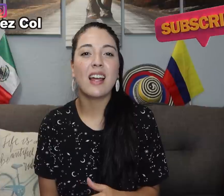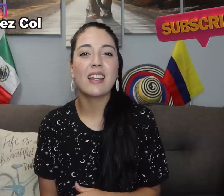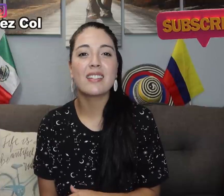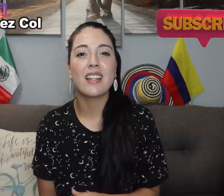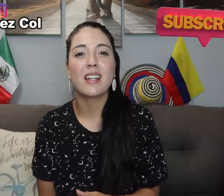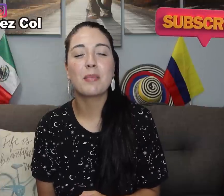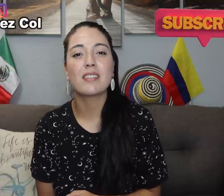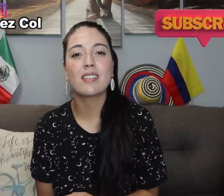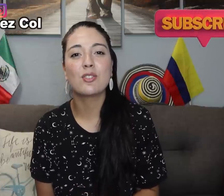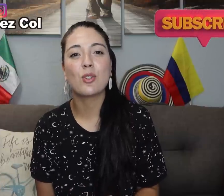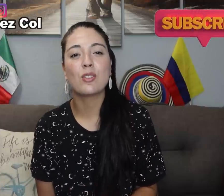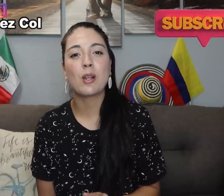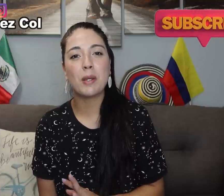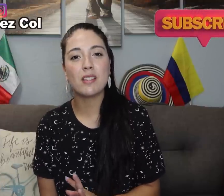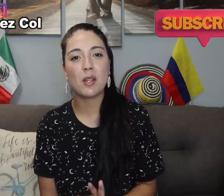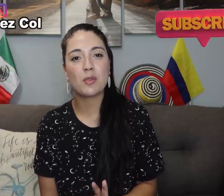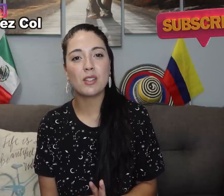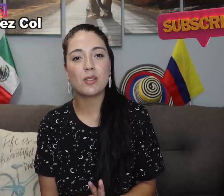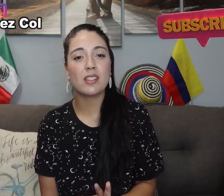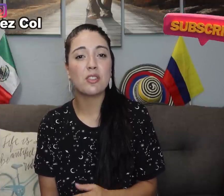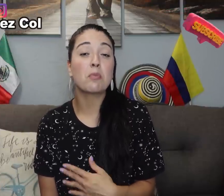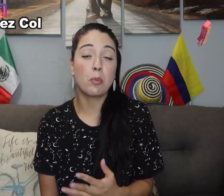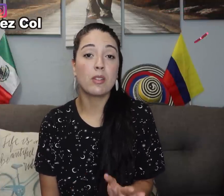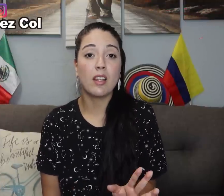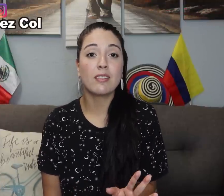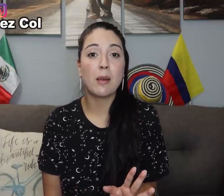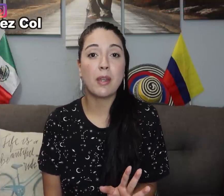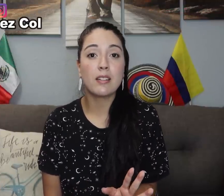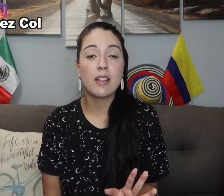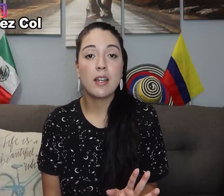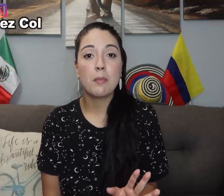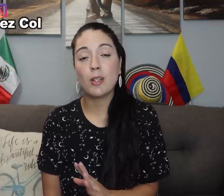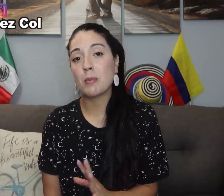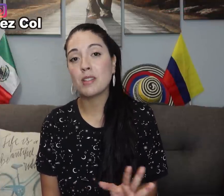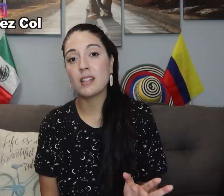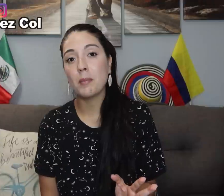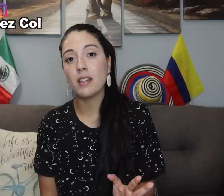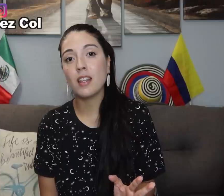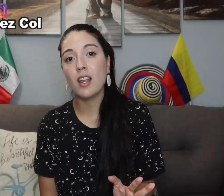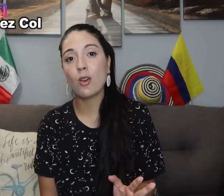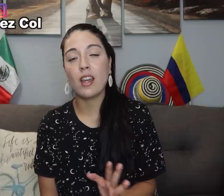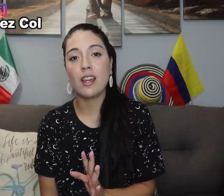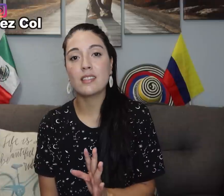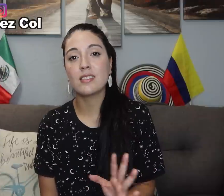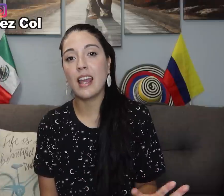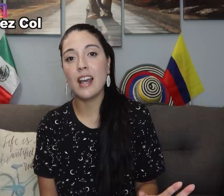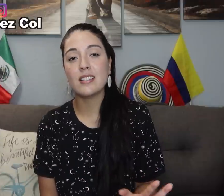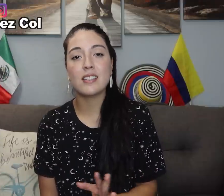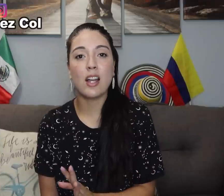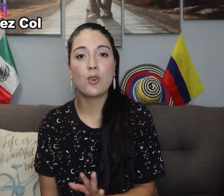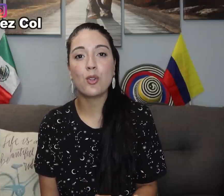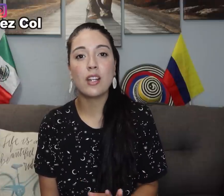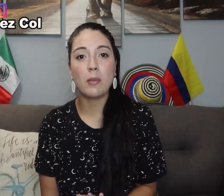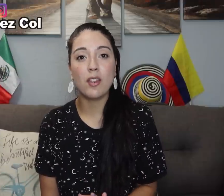actriz retirada que ya nadie le presta atención y solamente está buscando atención. Puede ser también. Pero independientemente de lo que sea,